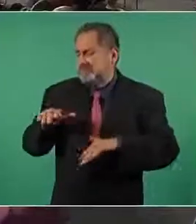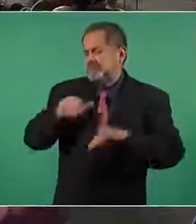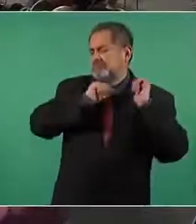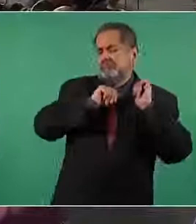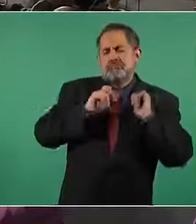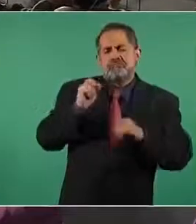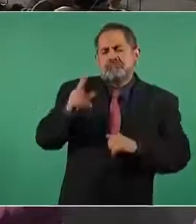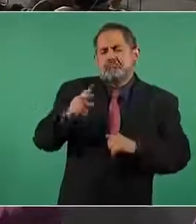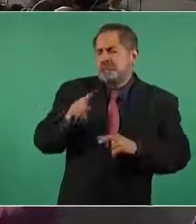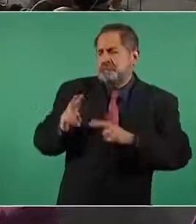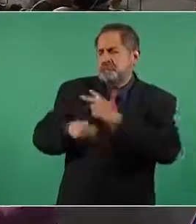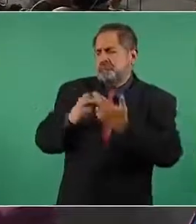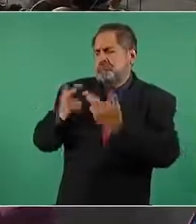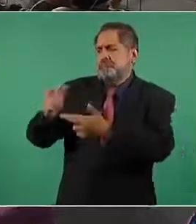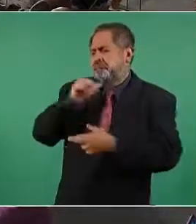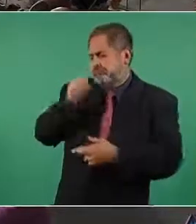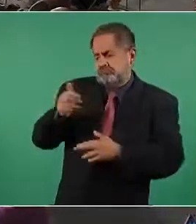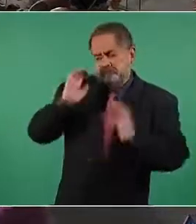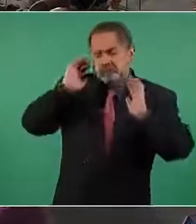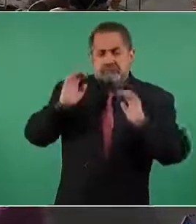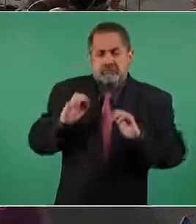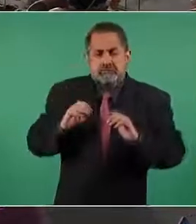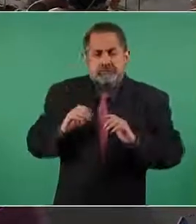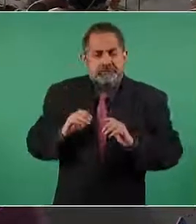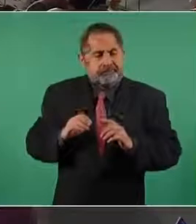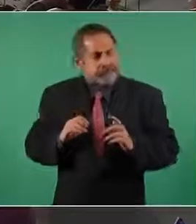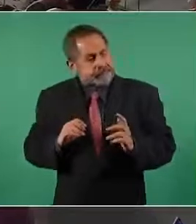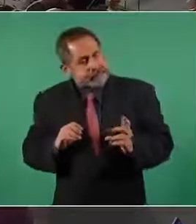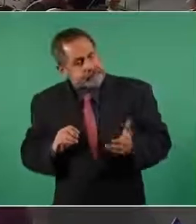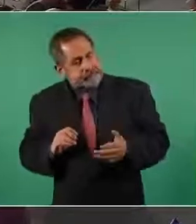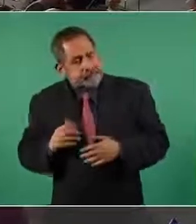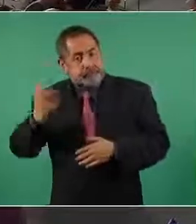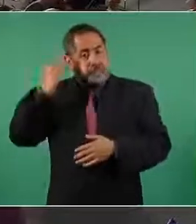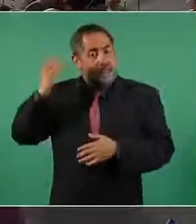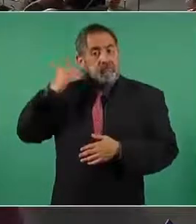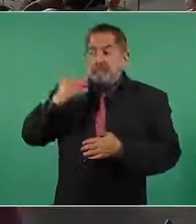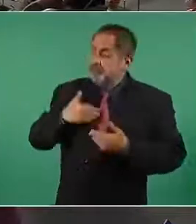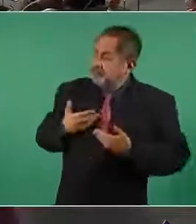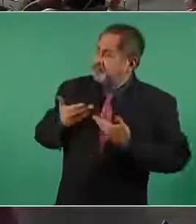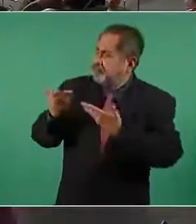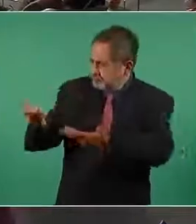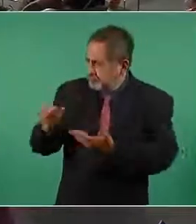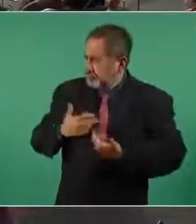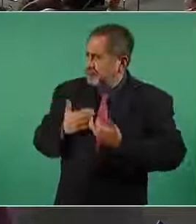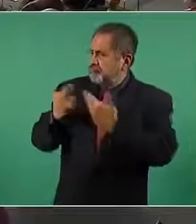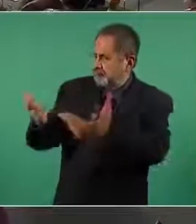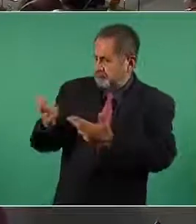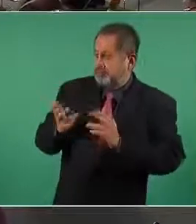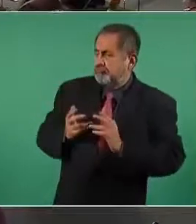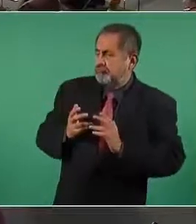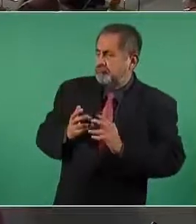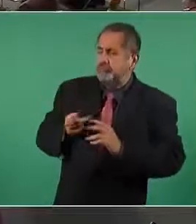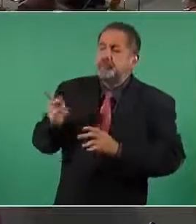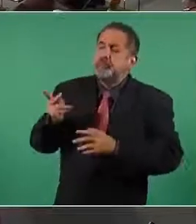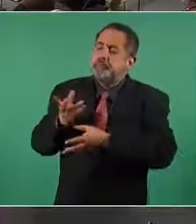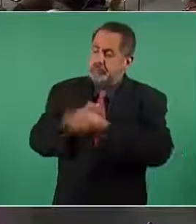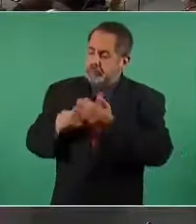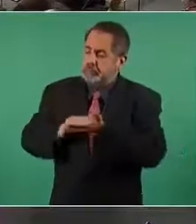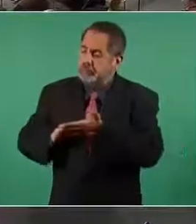decidieron que ya no iban a ayudar con lo que habían ofrecido de donativo.